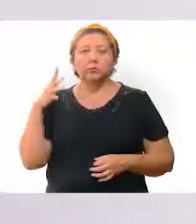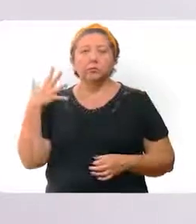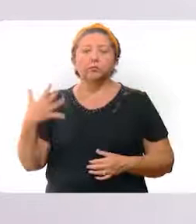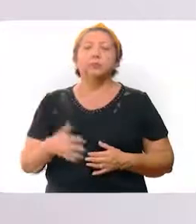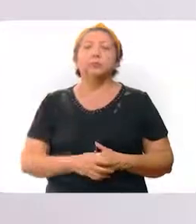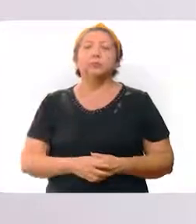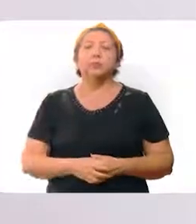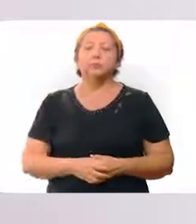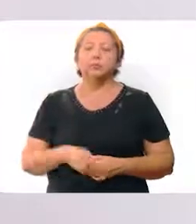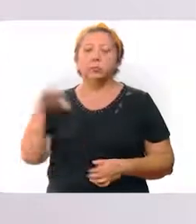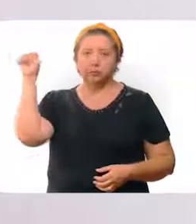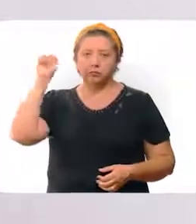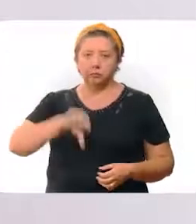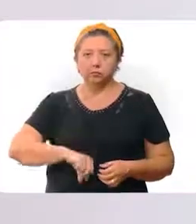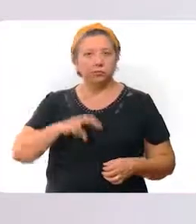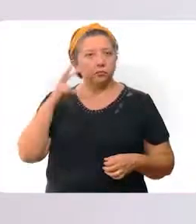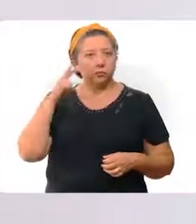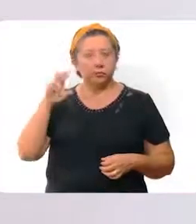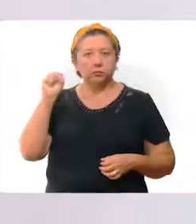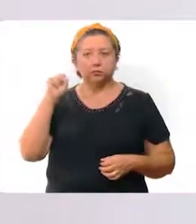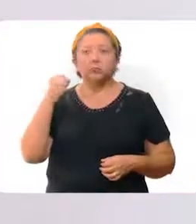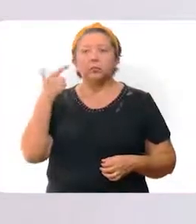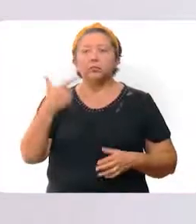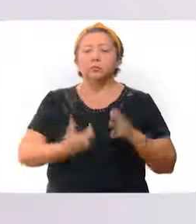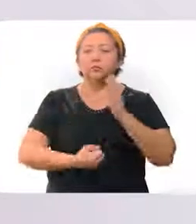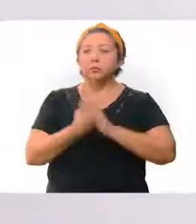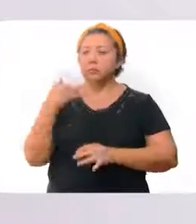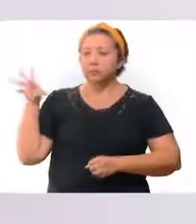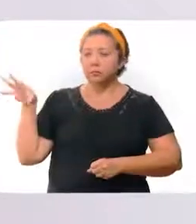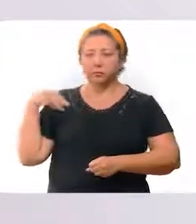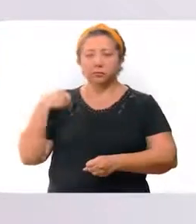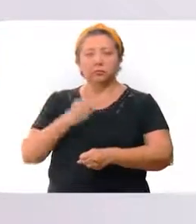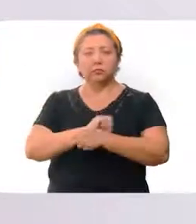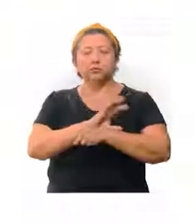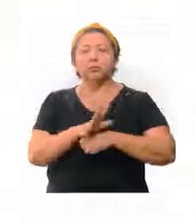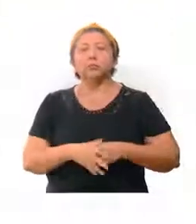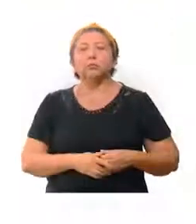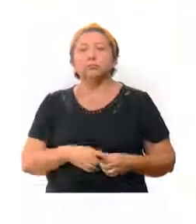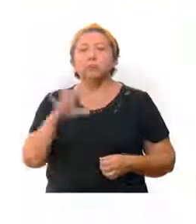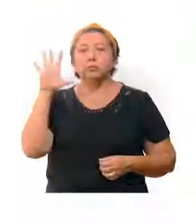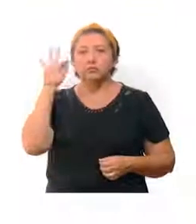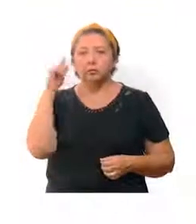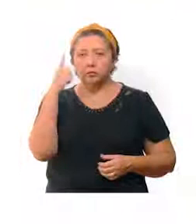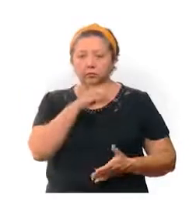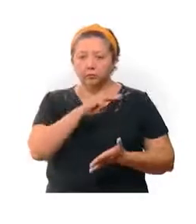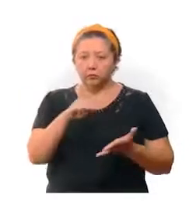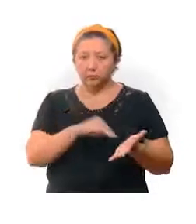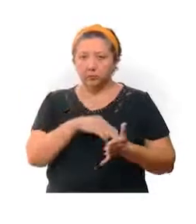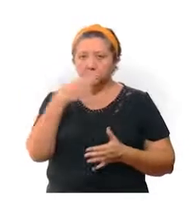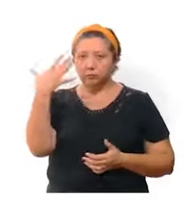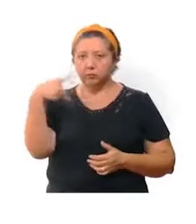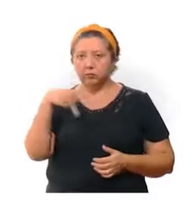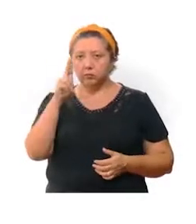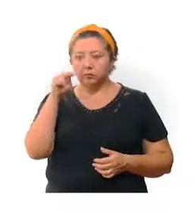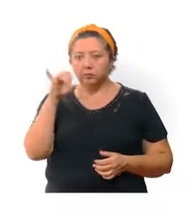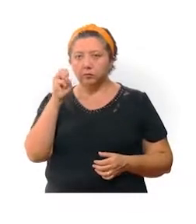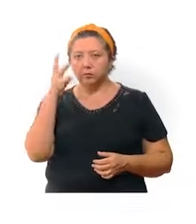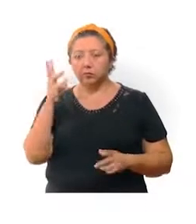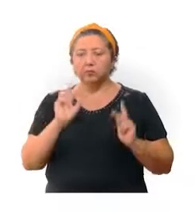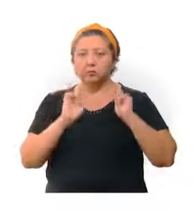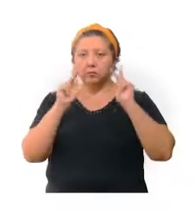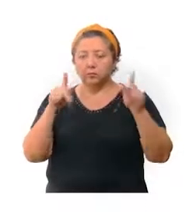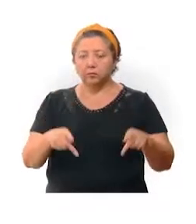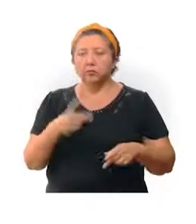35.775. Hoy se detectaron 67 nuevos contagios de coronavirus, 41 en Mérida, 5 en Canacín, 3 en